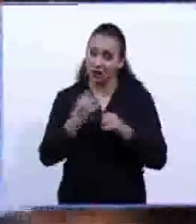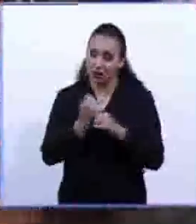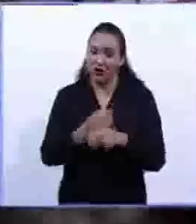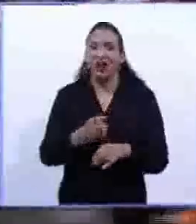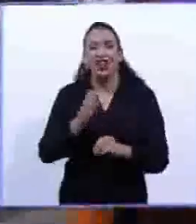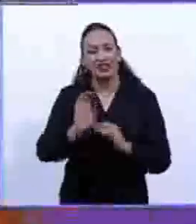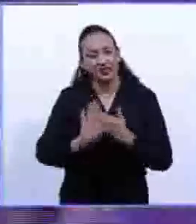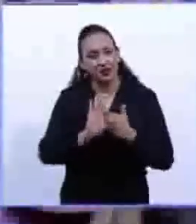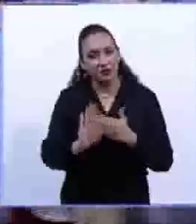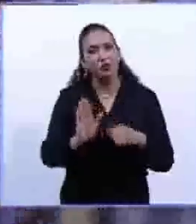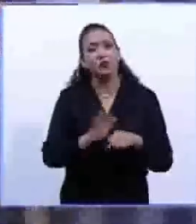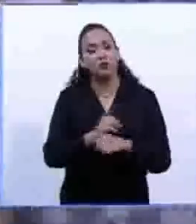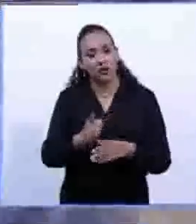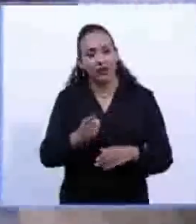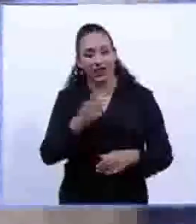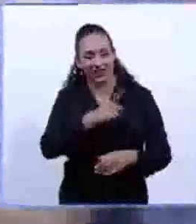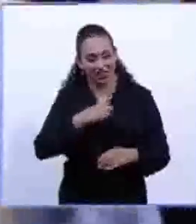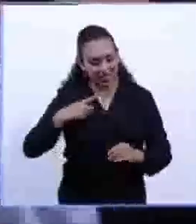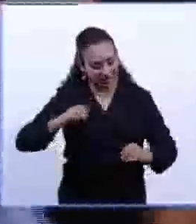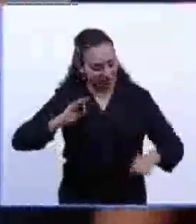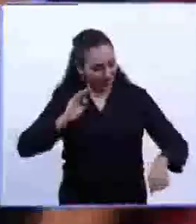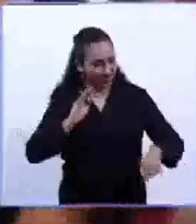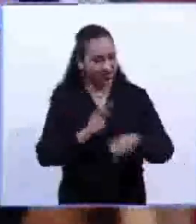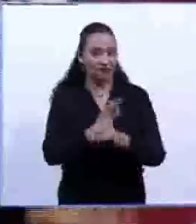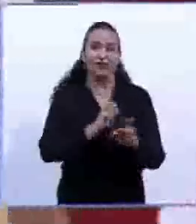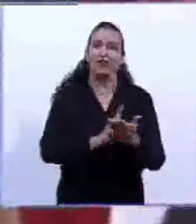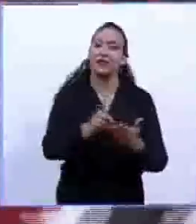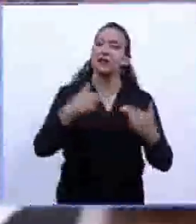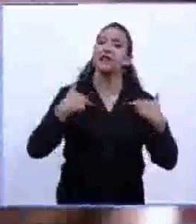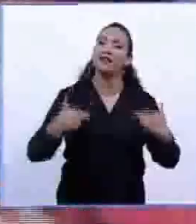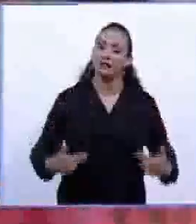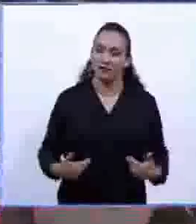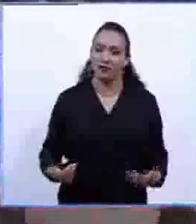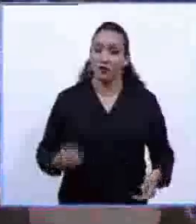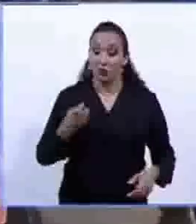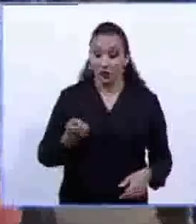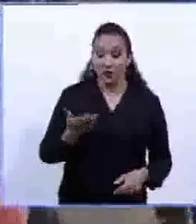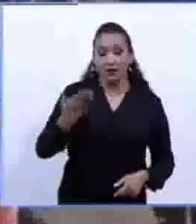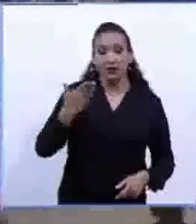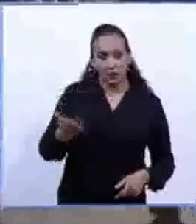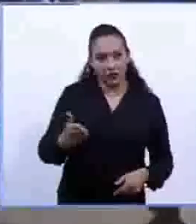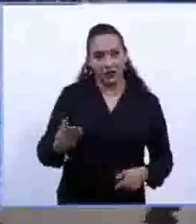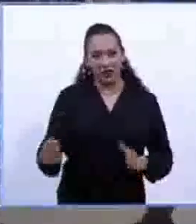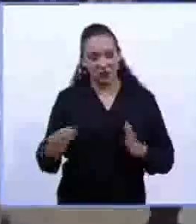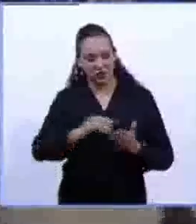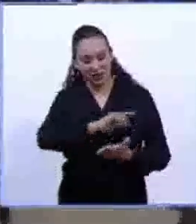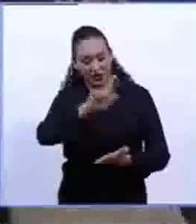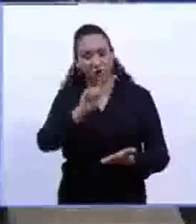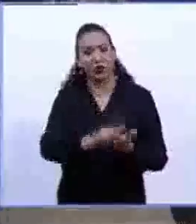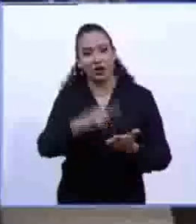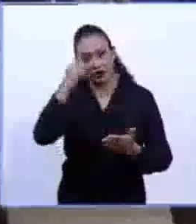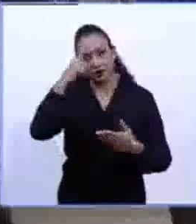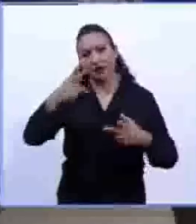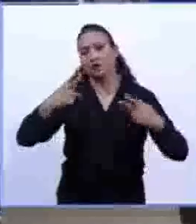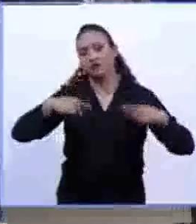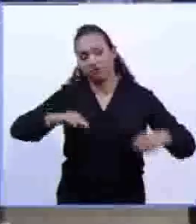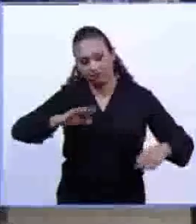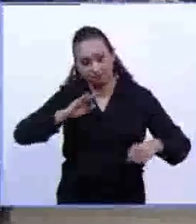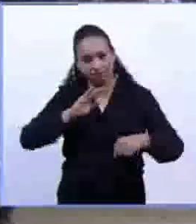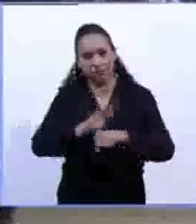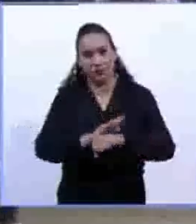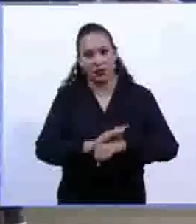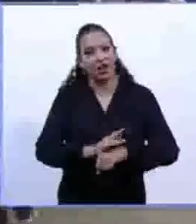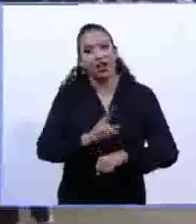abusos porque el riesgo a defender derechos humanos está en riesgo y exigen una ley que proteja a las personas y no